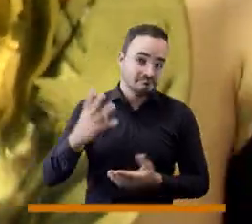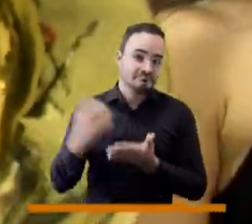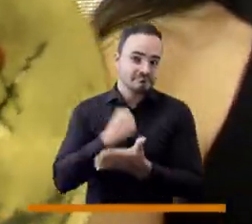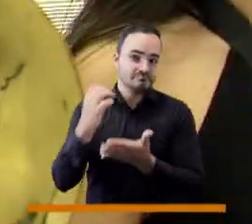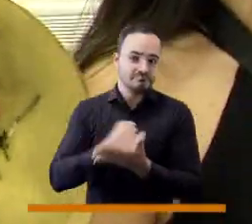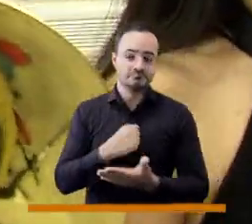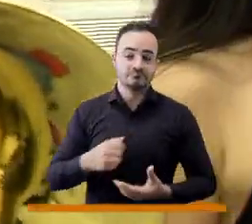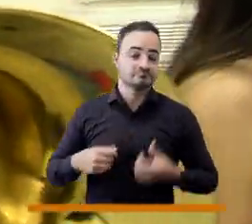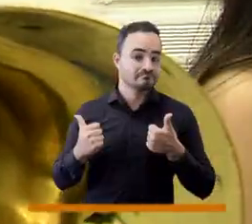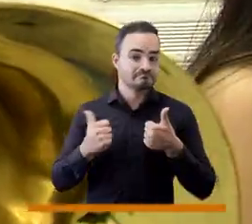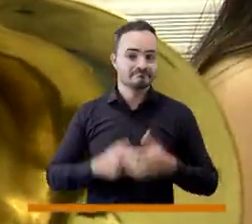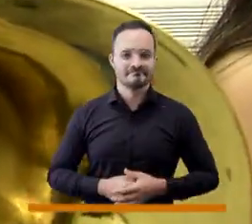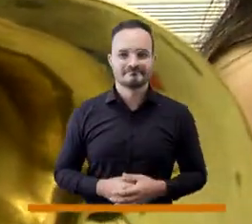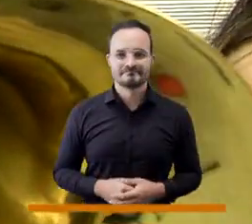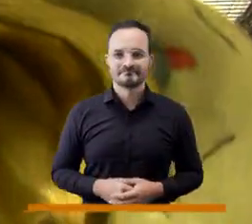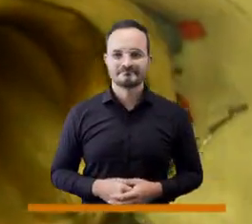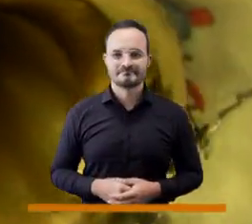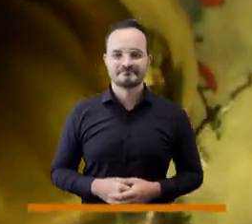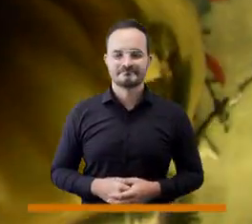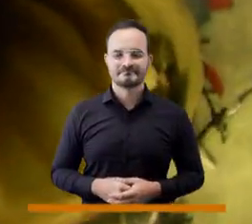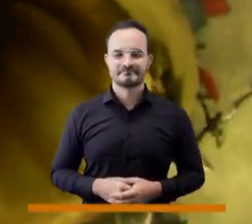segundos puestos y terceros puestos.